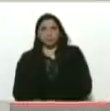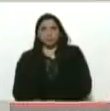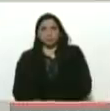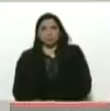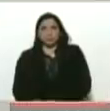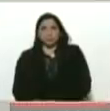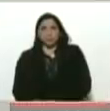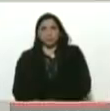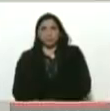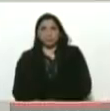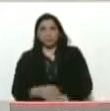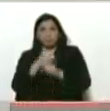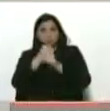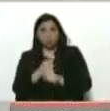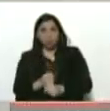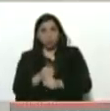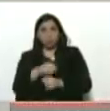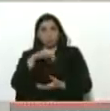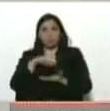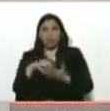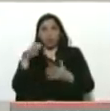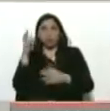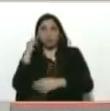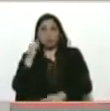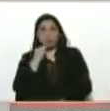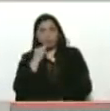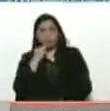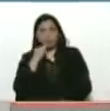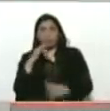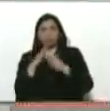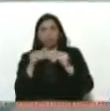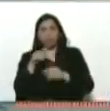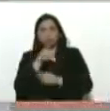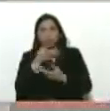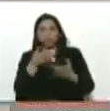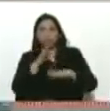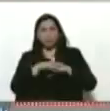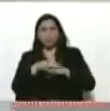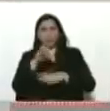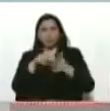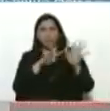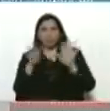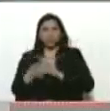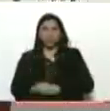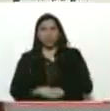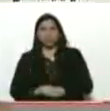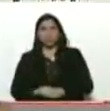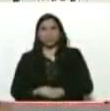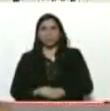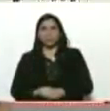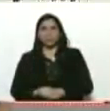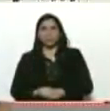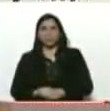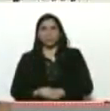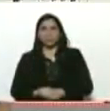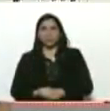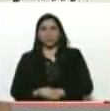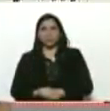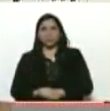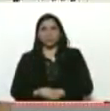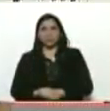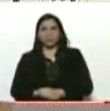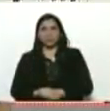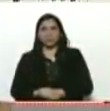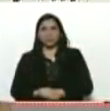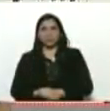El fuerte militar en Estados Unidos. Todo esto en el 2019, perdón. Metí la operación Gedeón es el 2020. Estas